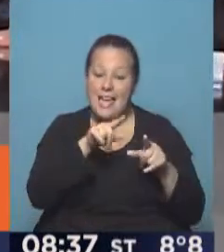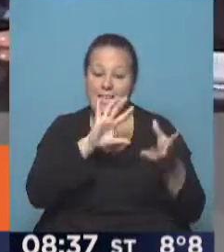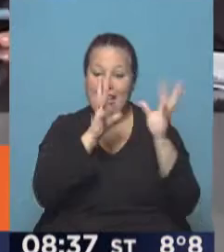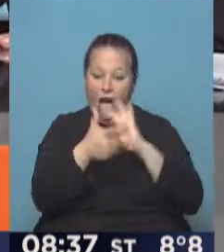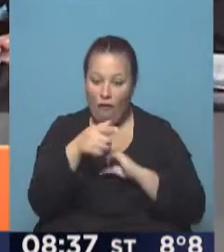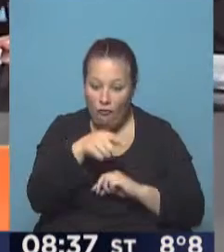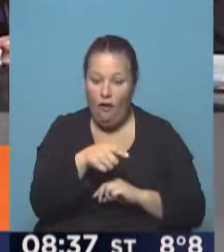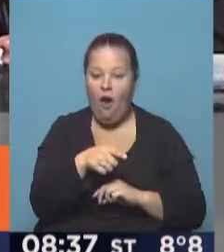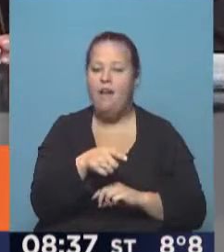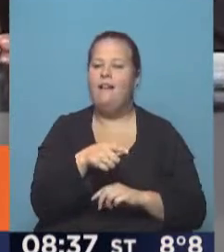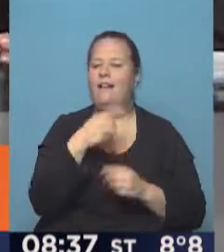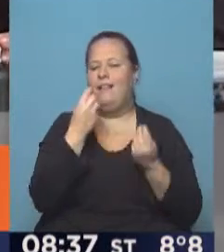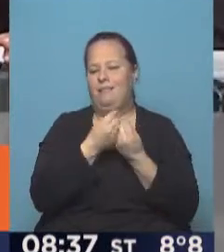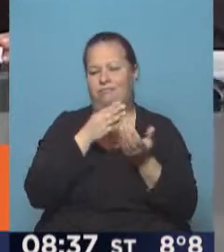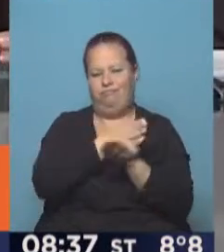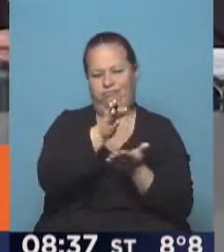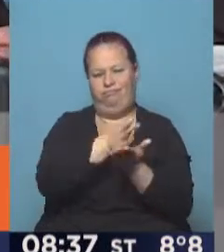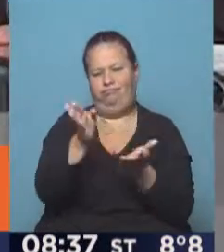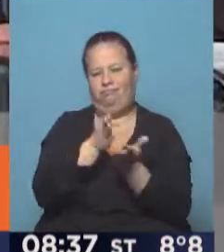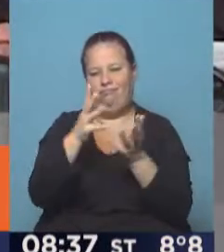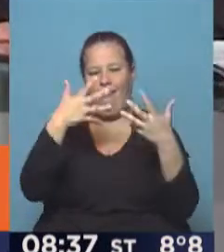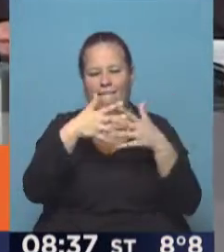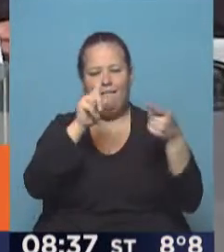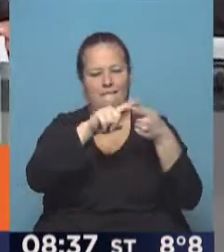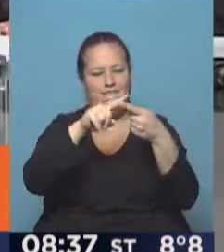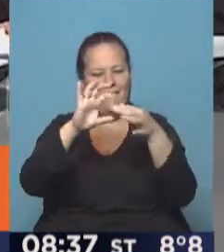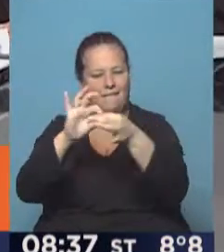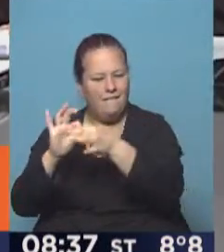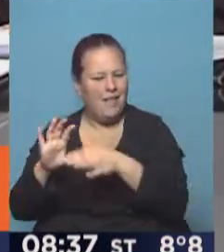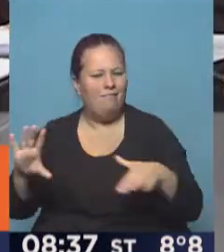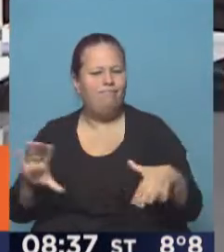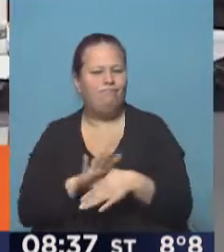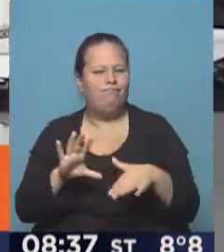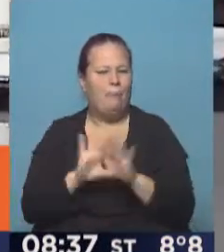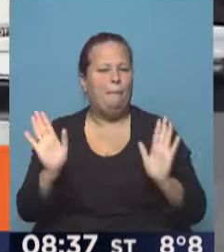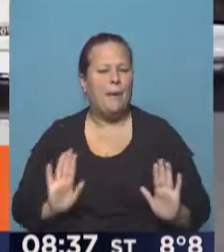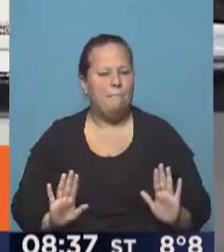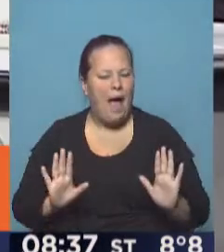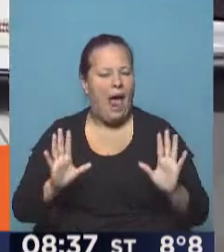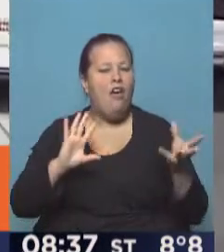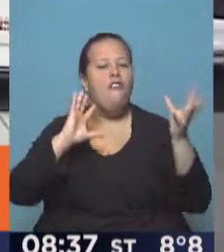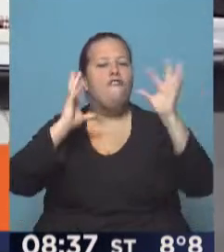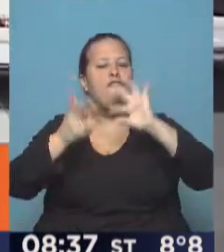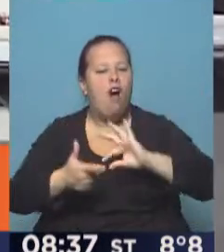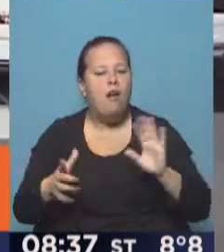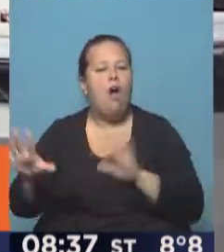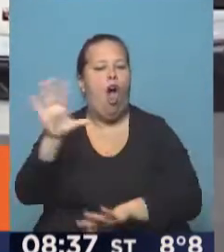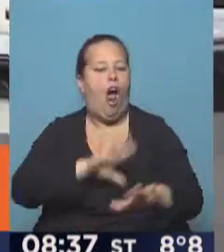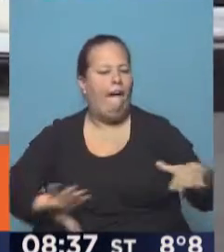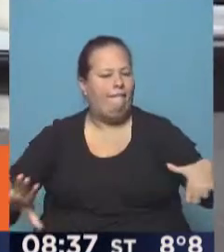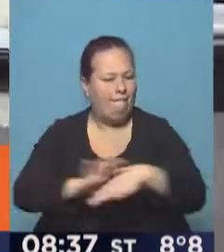sistema tenía múltiples engranajes, múltiples actores, estaba perfectamente diseñado, era un módulo